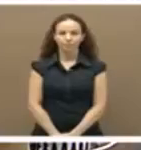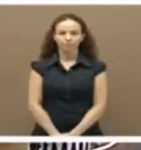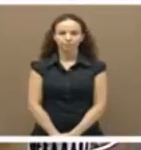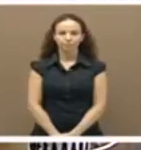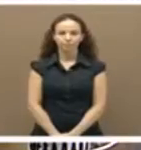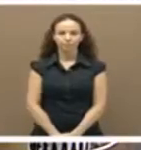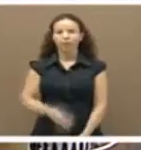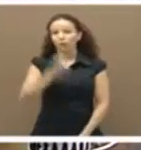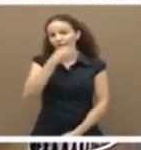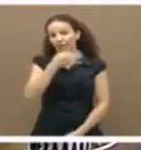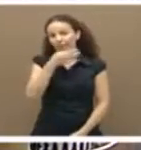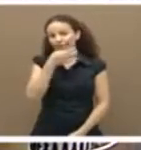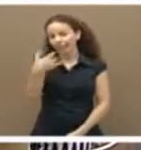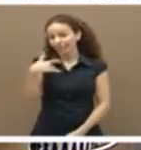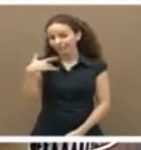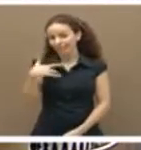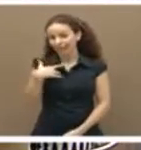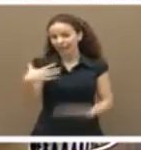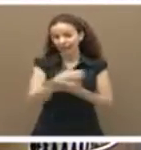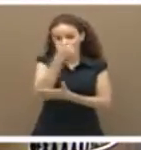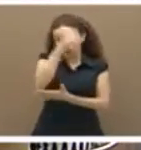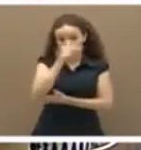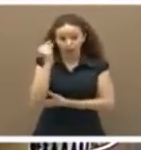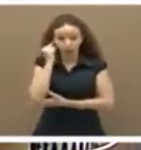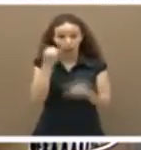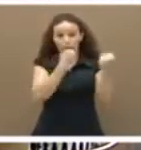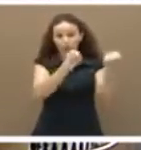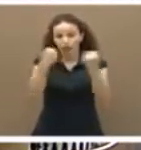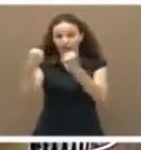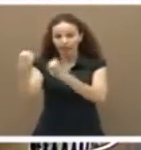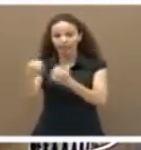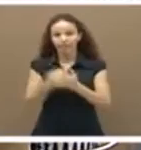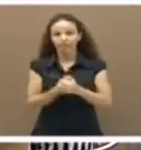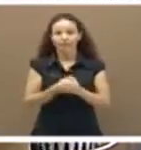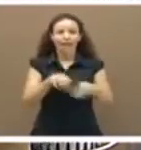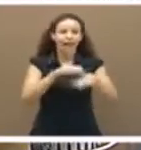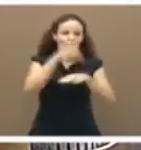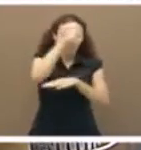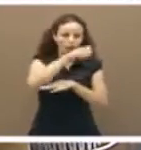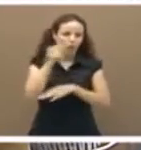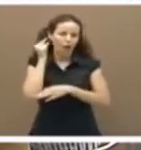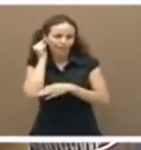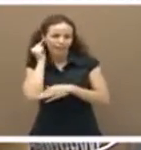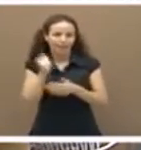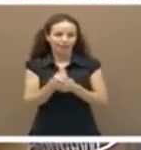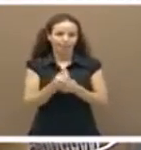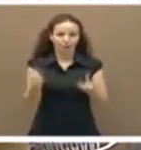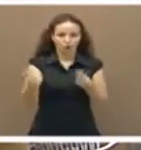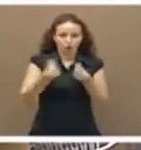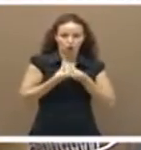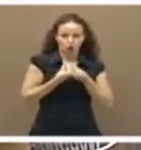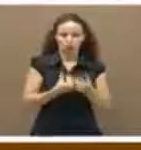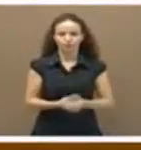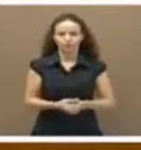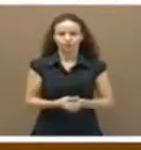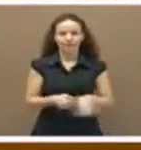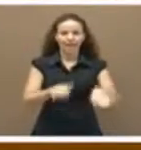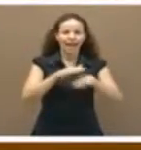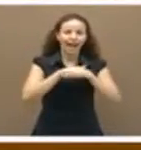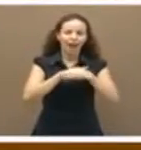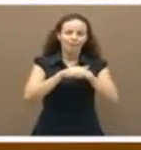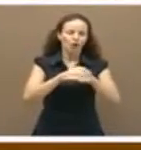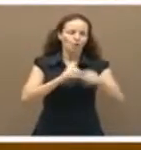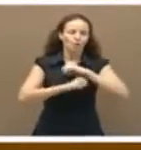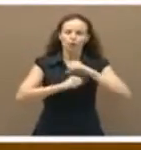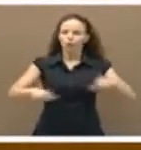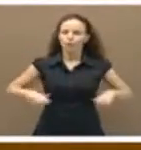Buenos días, buenas tardes ya a todas y a todos, autoridades, amigos y amigas que nos acompañan, amigos portugueses, muchas